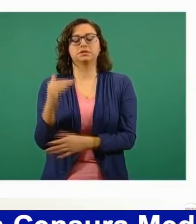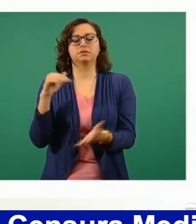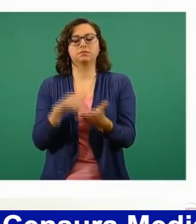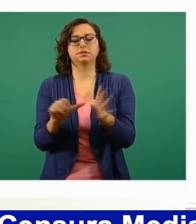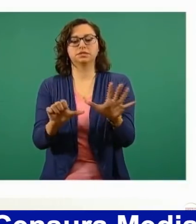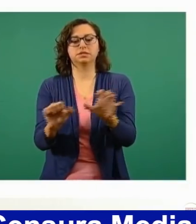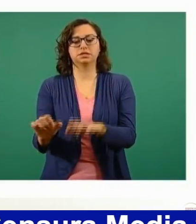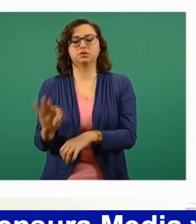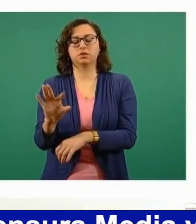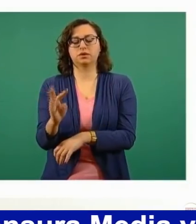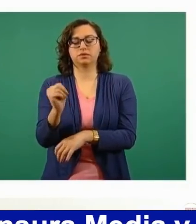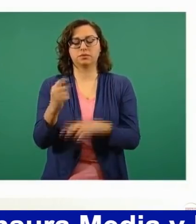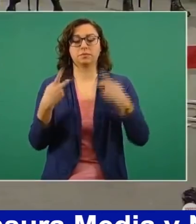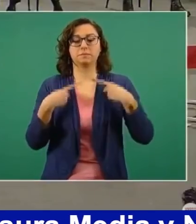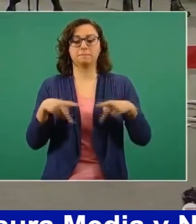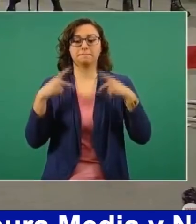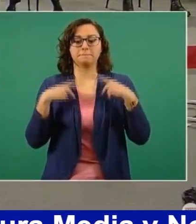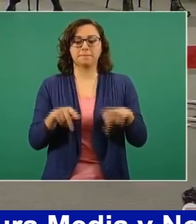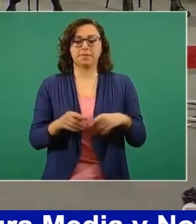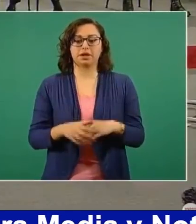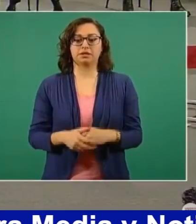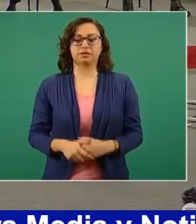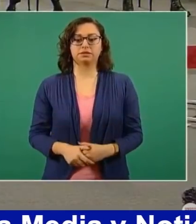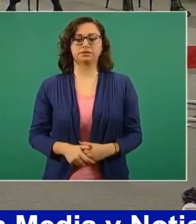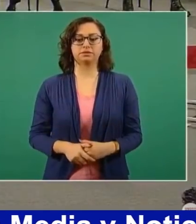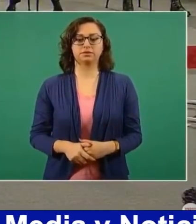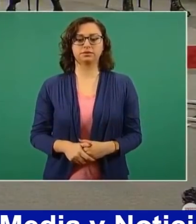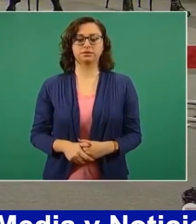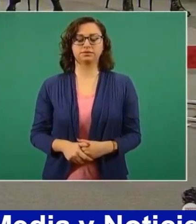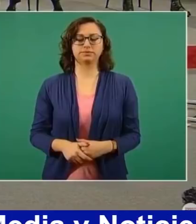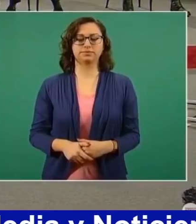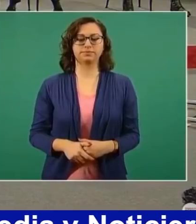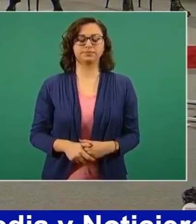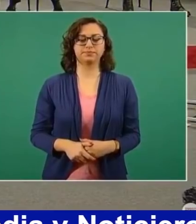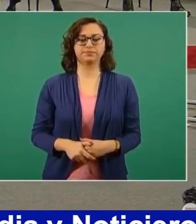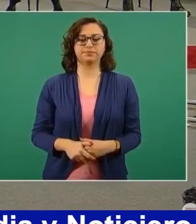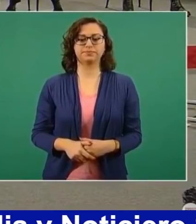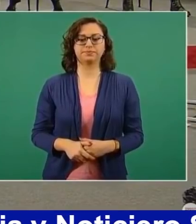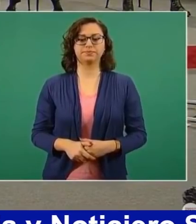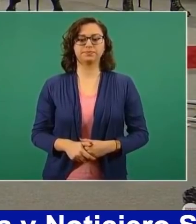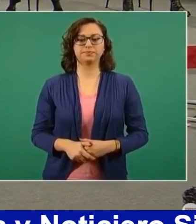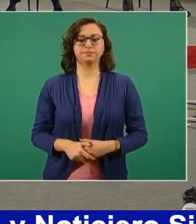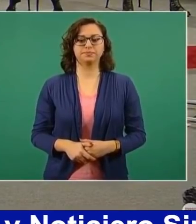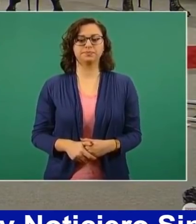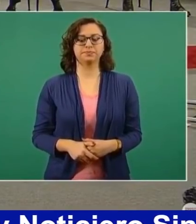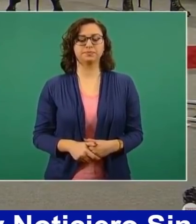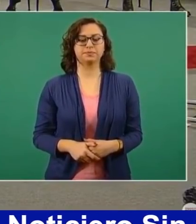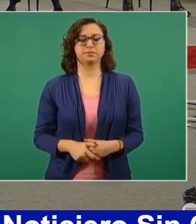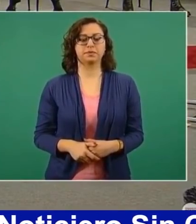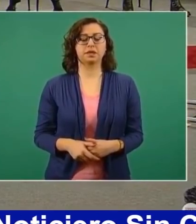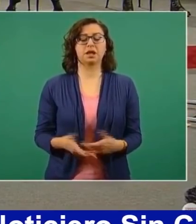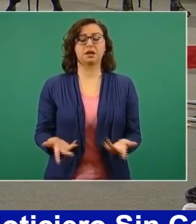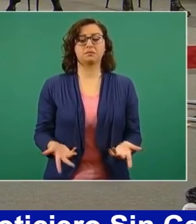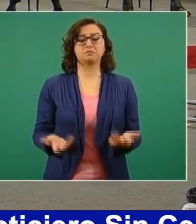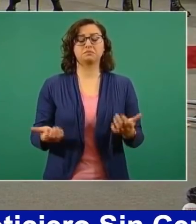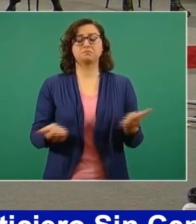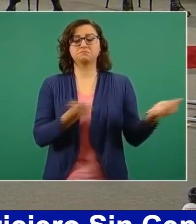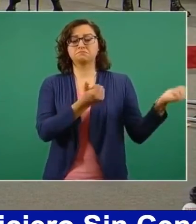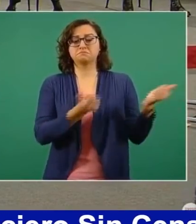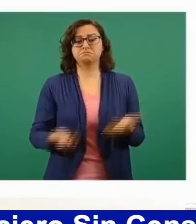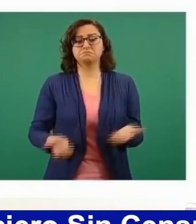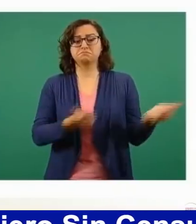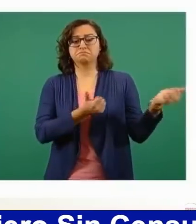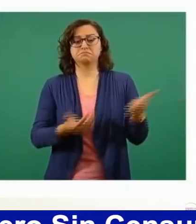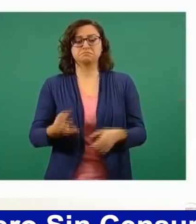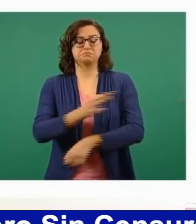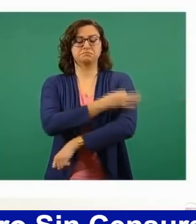10,325,649 personas. Y en la siguiente, un recordatorio de la cantidad de vacunas que hasta el momento ha recibido México desde el pasado